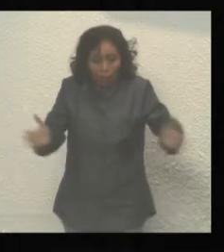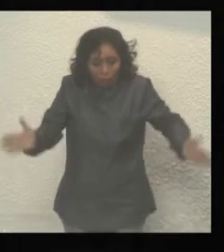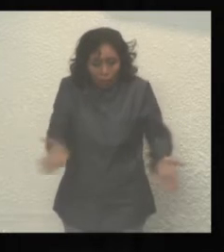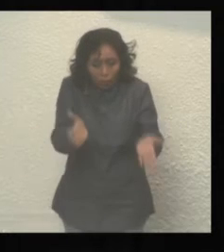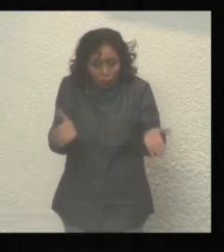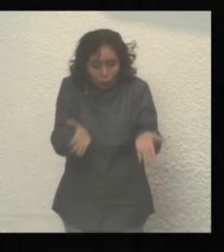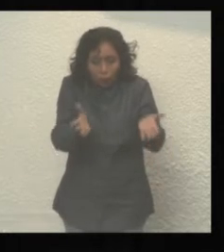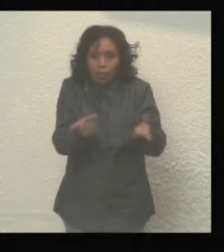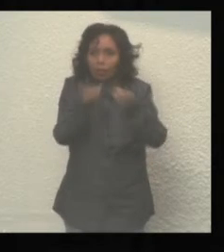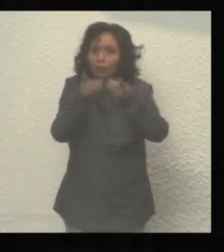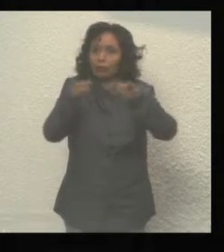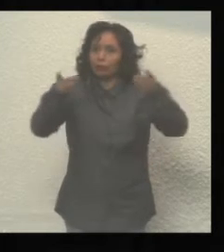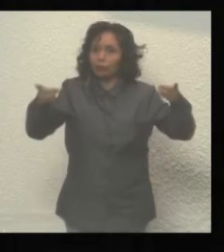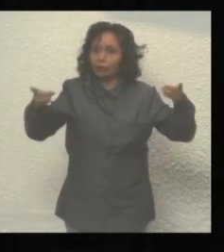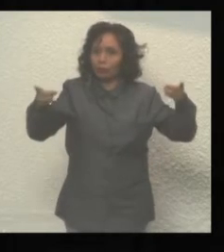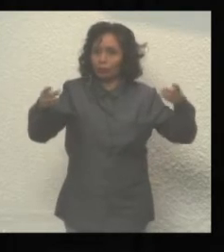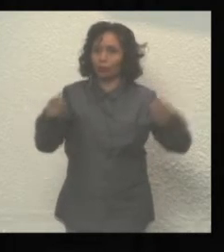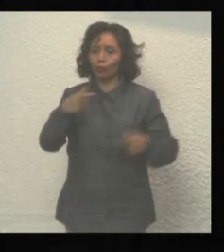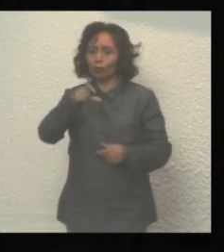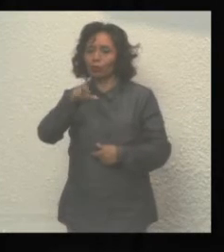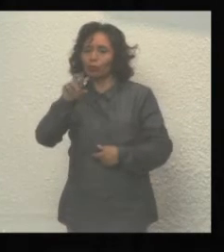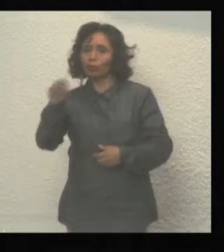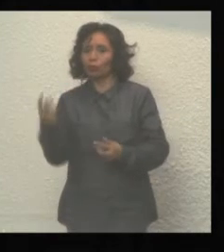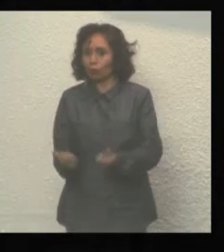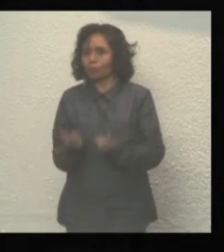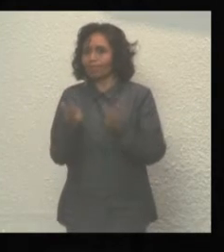el desarrollo y progreso de Quintana Roo.